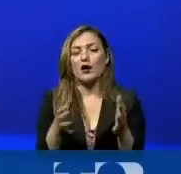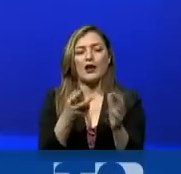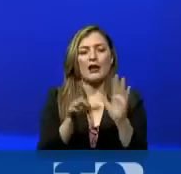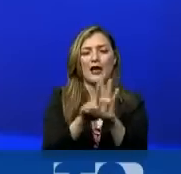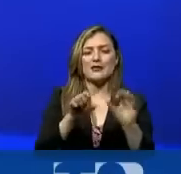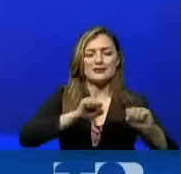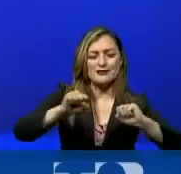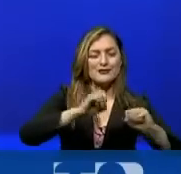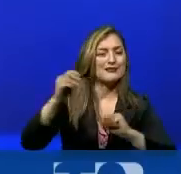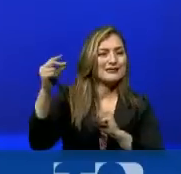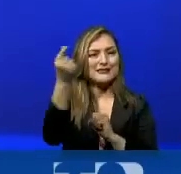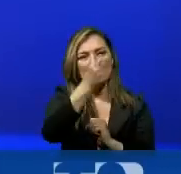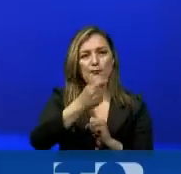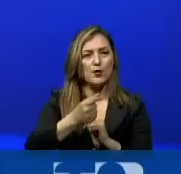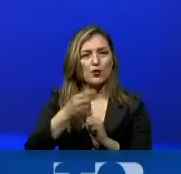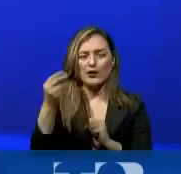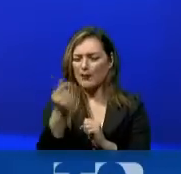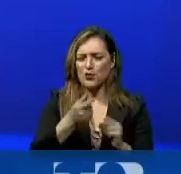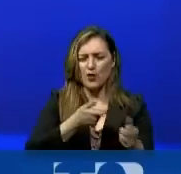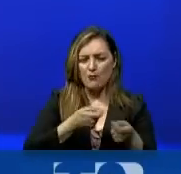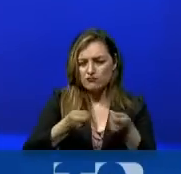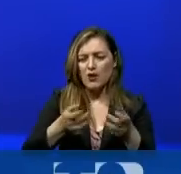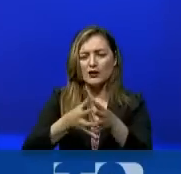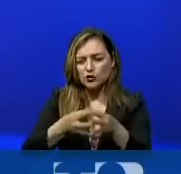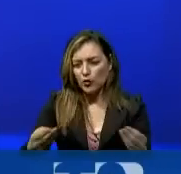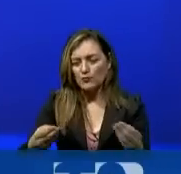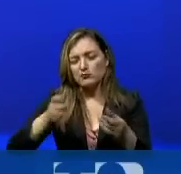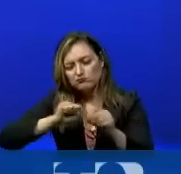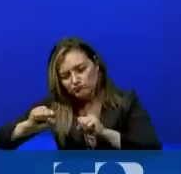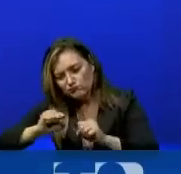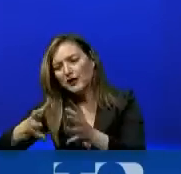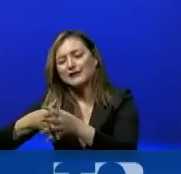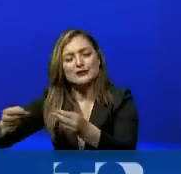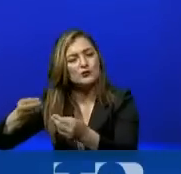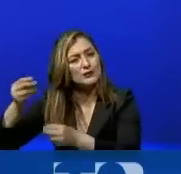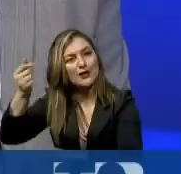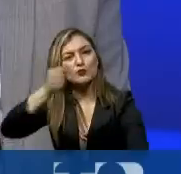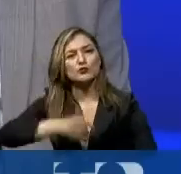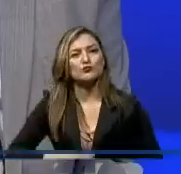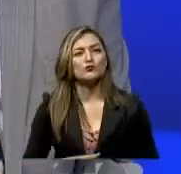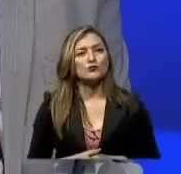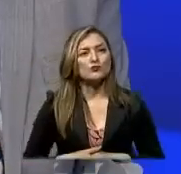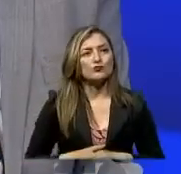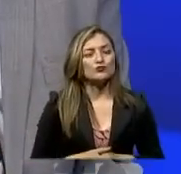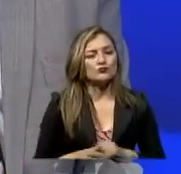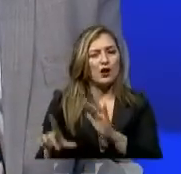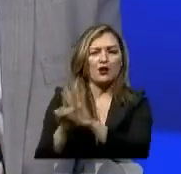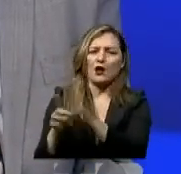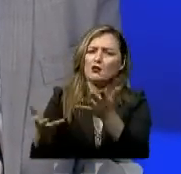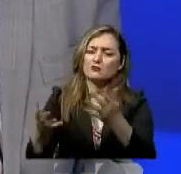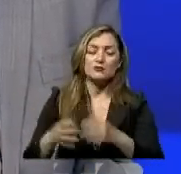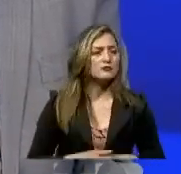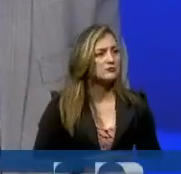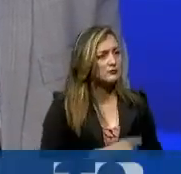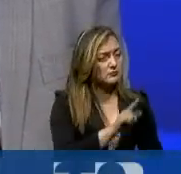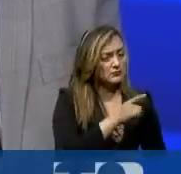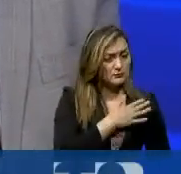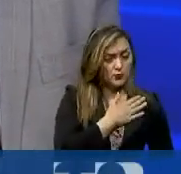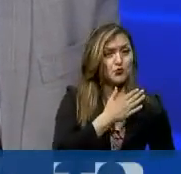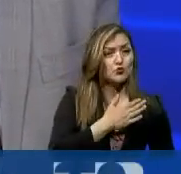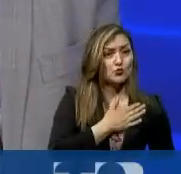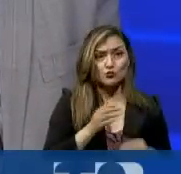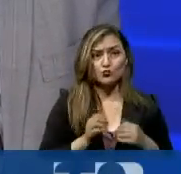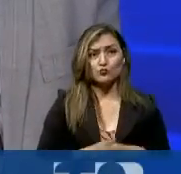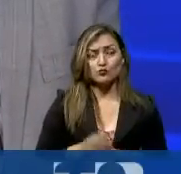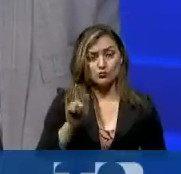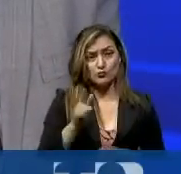evacuar con mayor agilidad todos los trámites. Es decir, la legalidad está en la ley y en la Constitución. ¿Confía en que va a contar